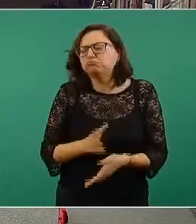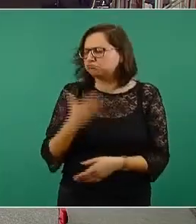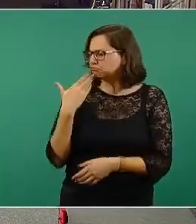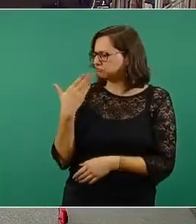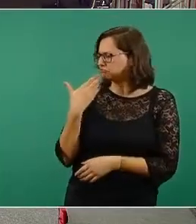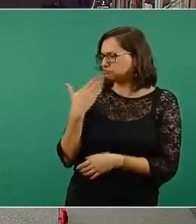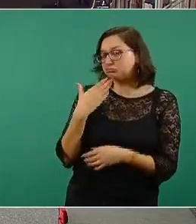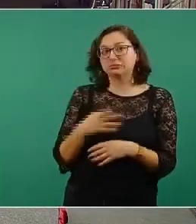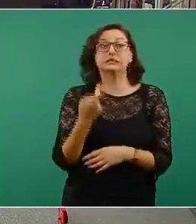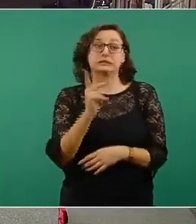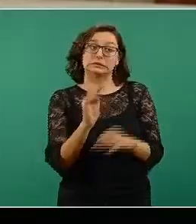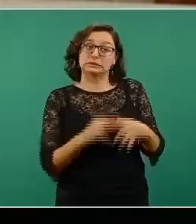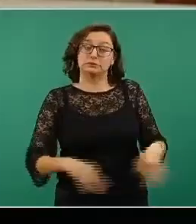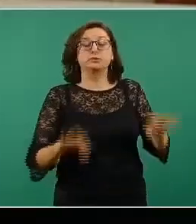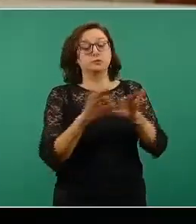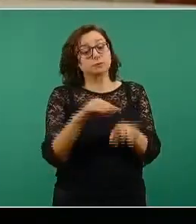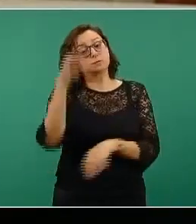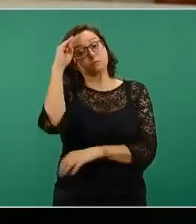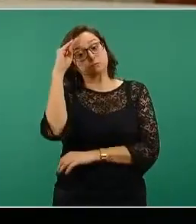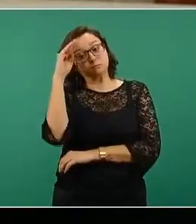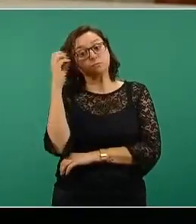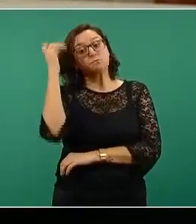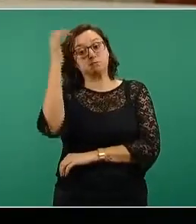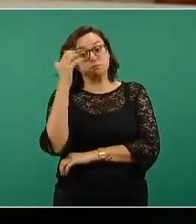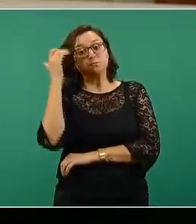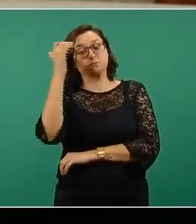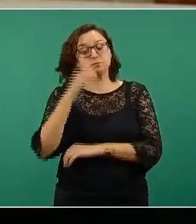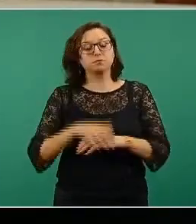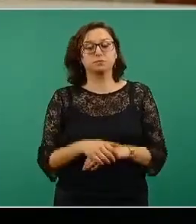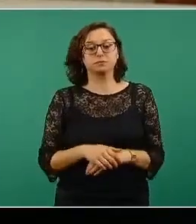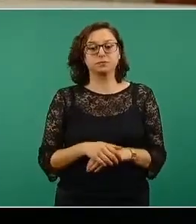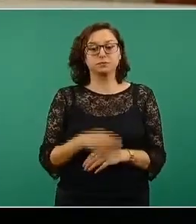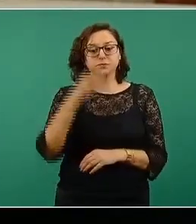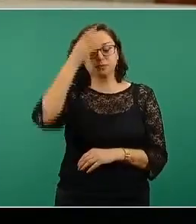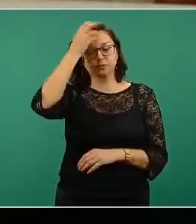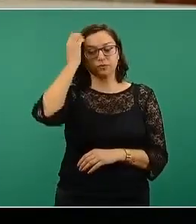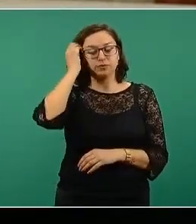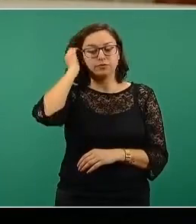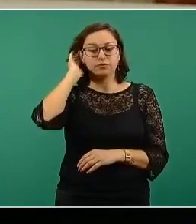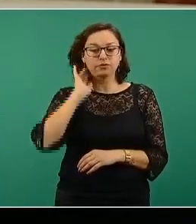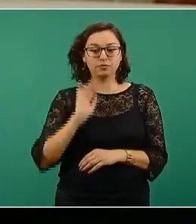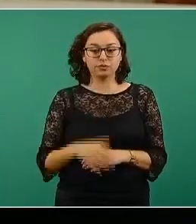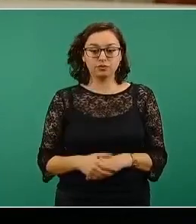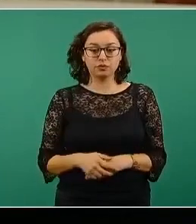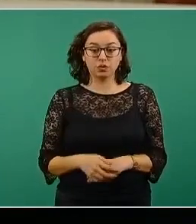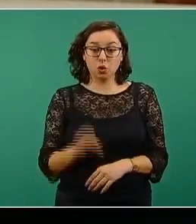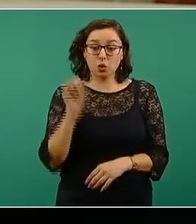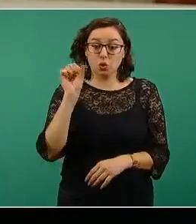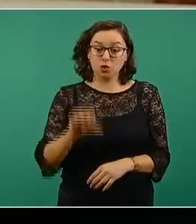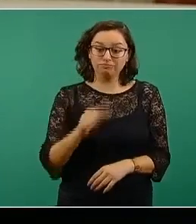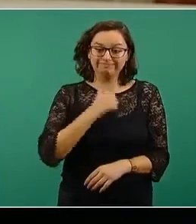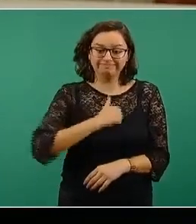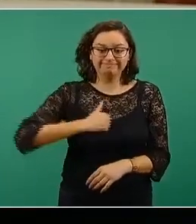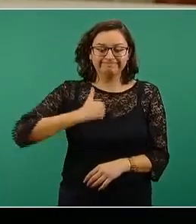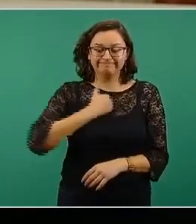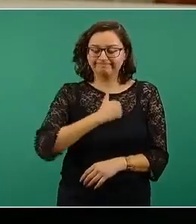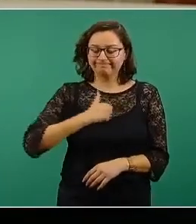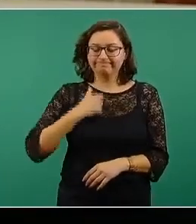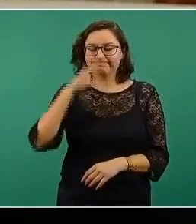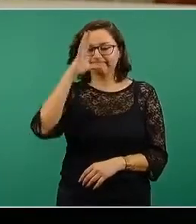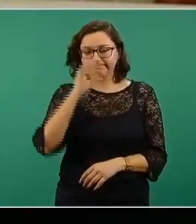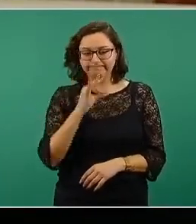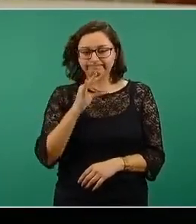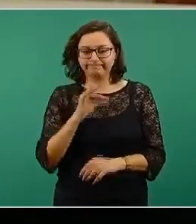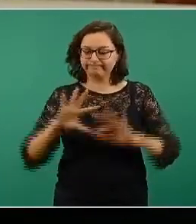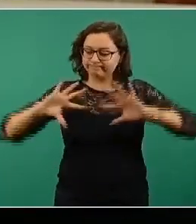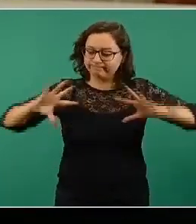reflexión. Y le pregunto, hoy lamentablemente llegamos a 200,000 muertes por COVID-19. Sí. Y